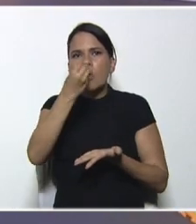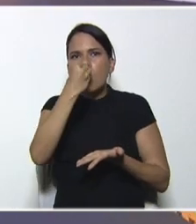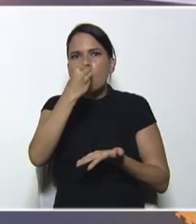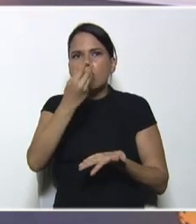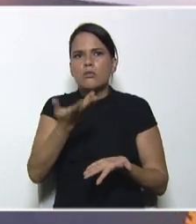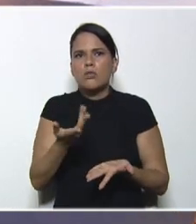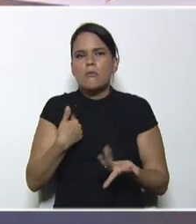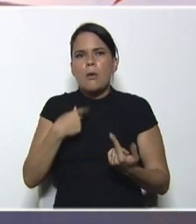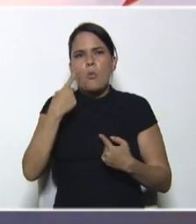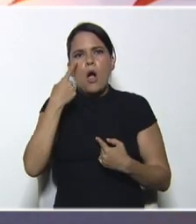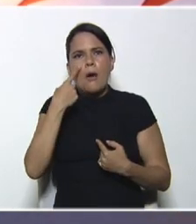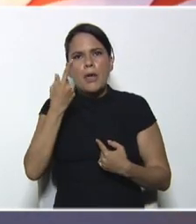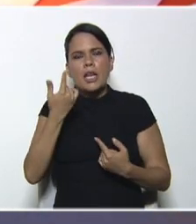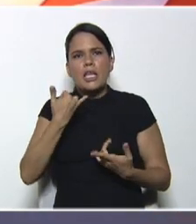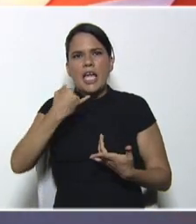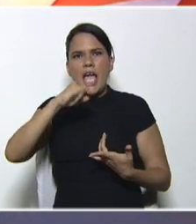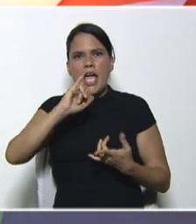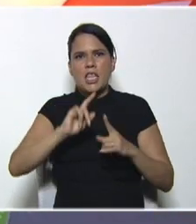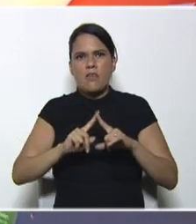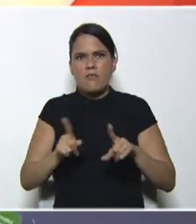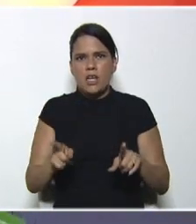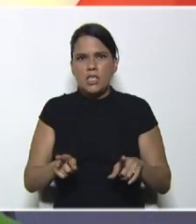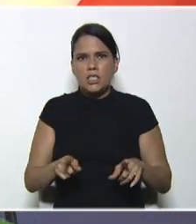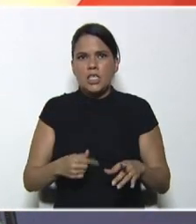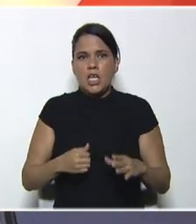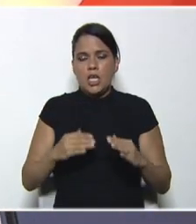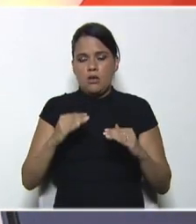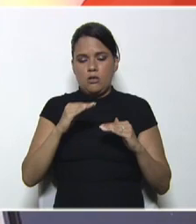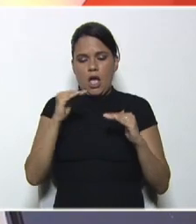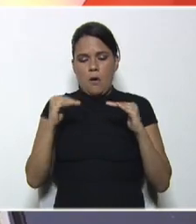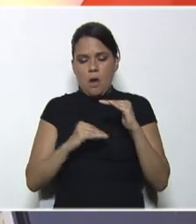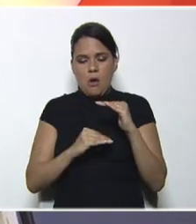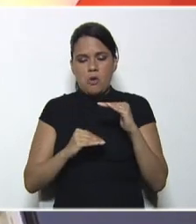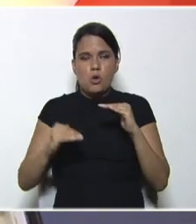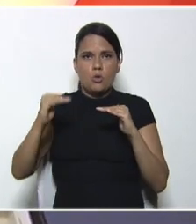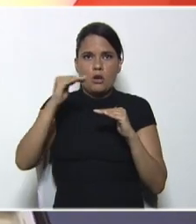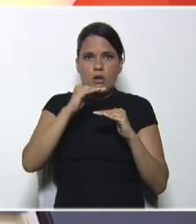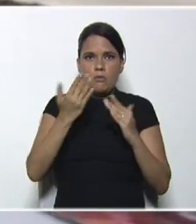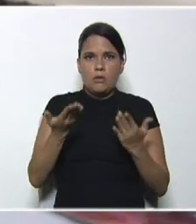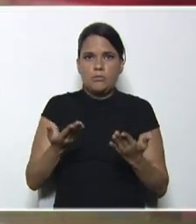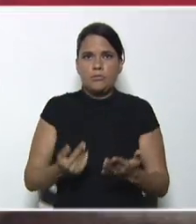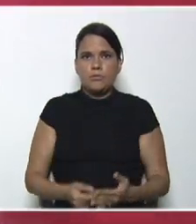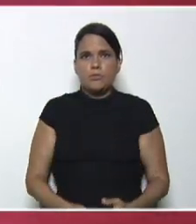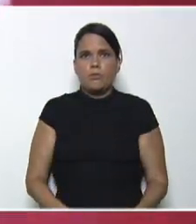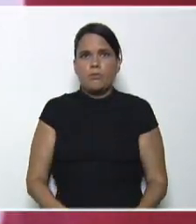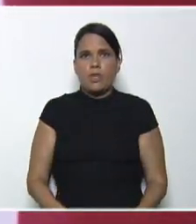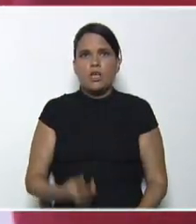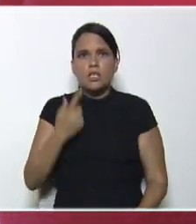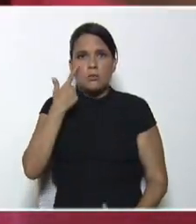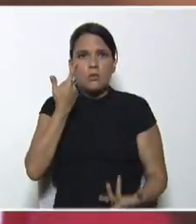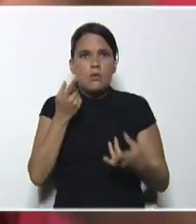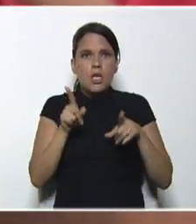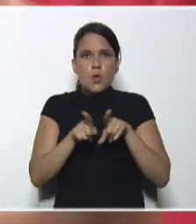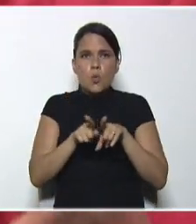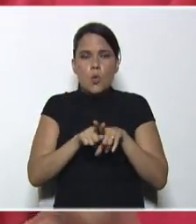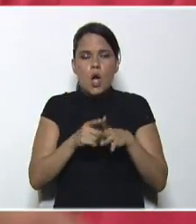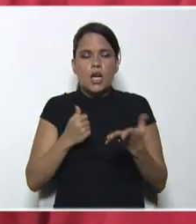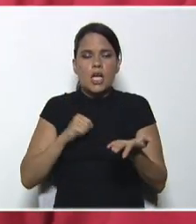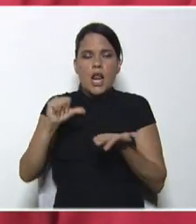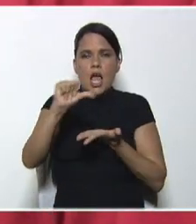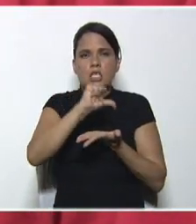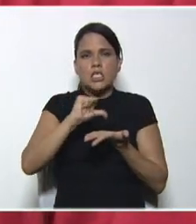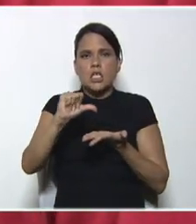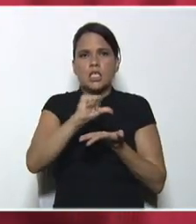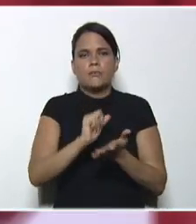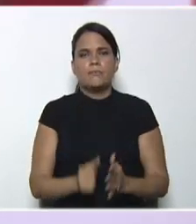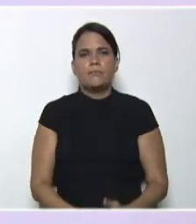a ver que hay diferencia en que una se va a quedar arriba y otra se va a quedar abajo, así como vemos en el caso de el agua